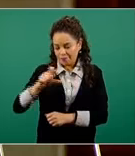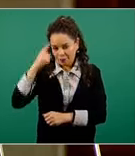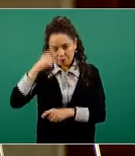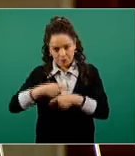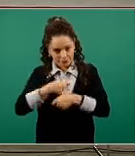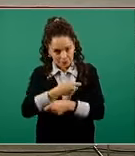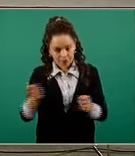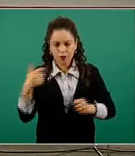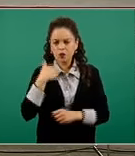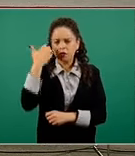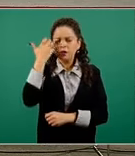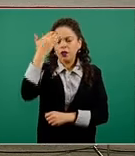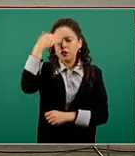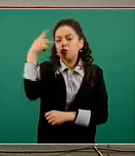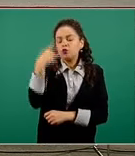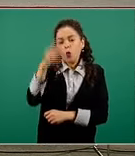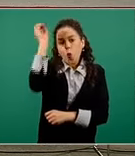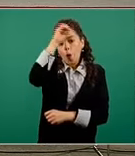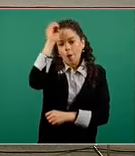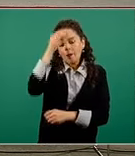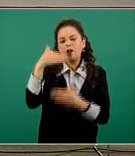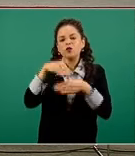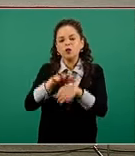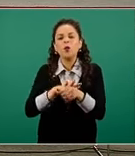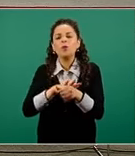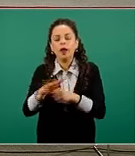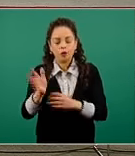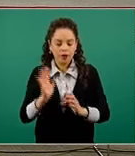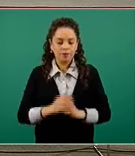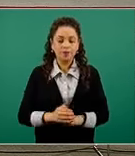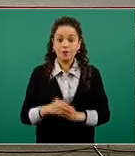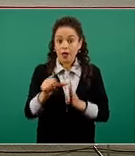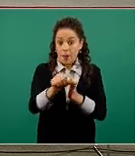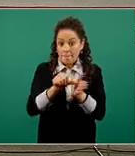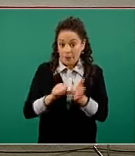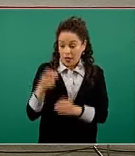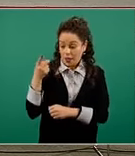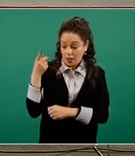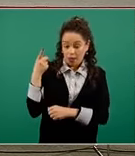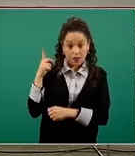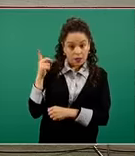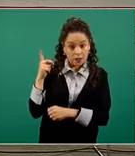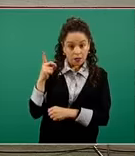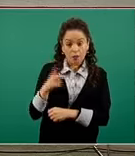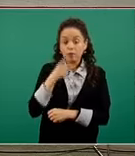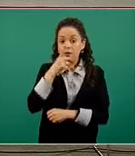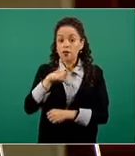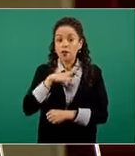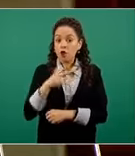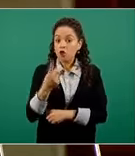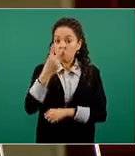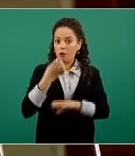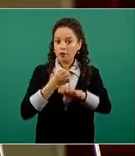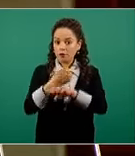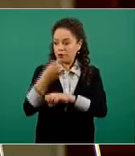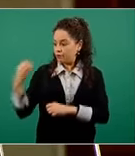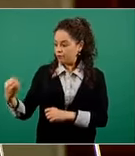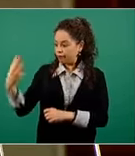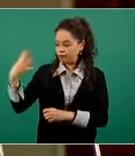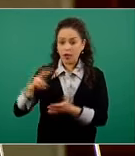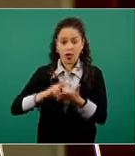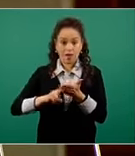opinión, doctor Alomía, al respecto de lo siguiente. En el mes de diciembre había 2 estados en color verde, Chiapas y